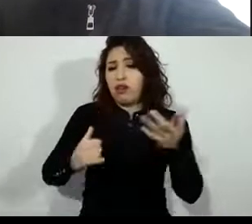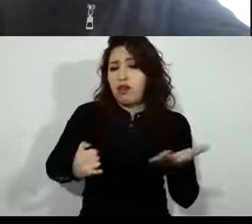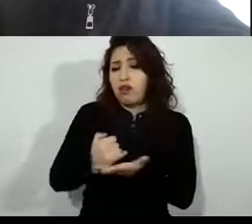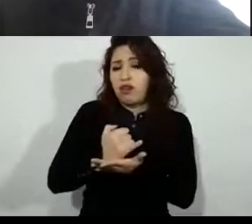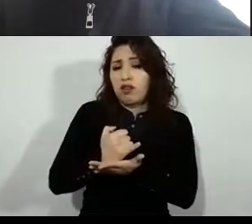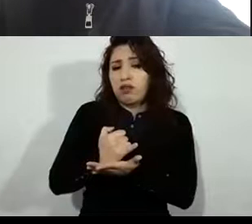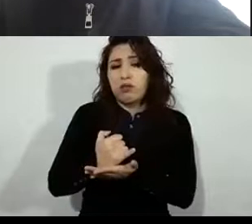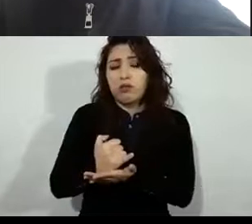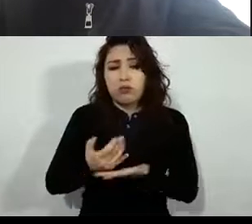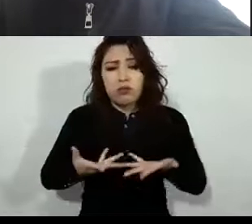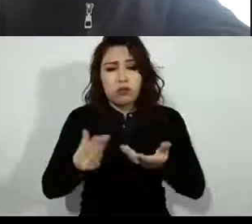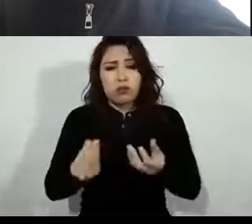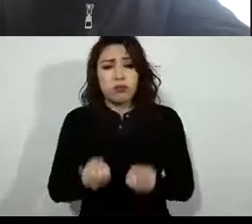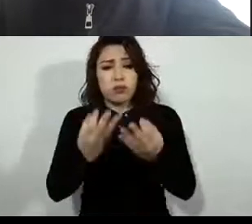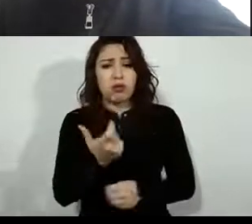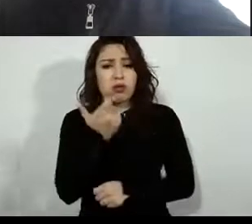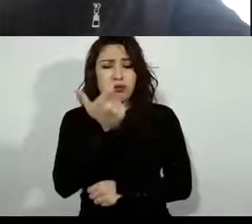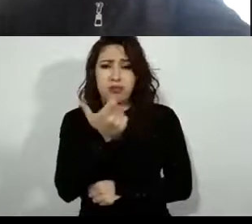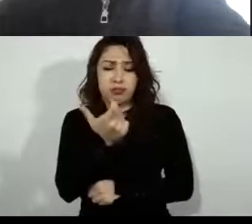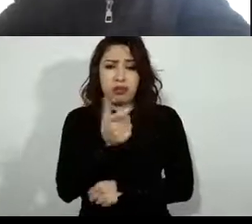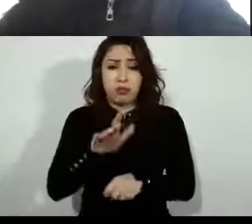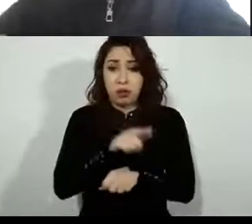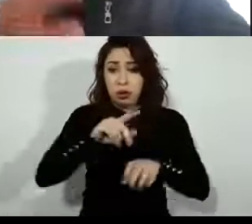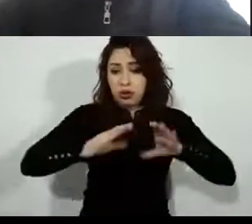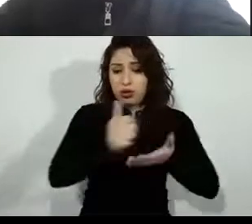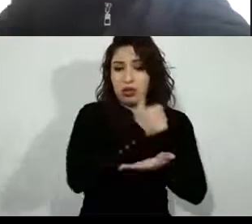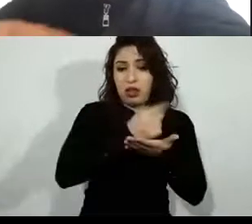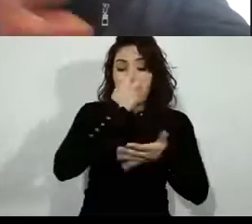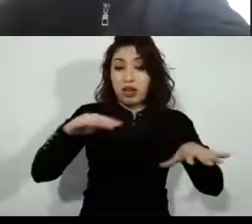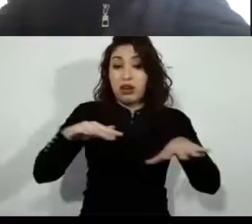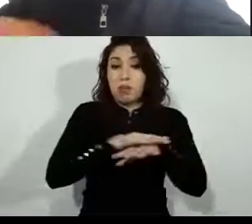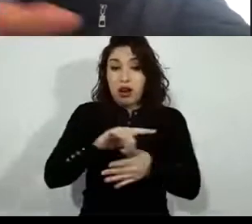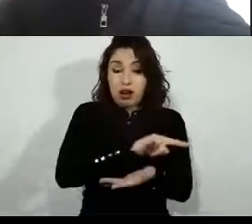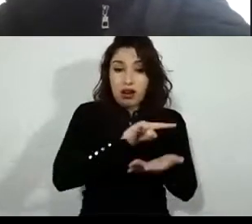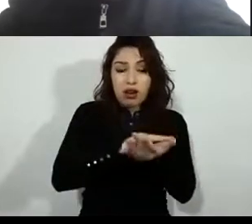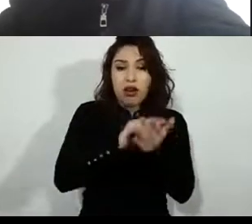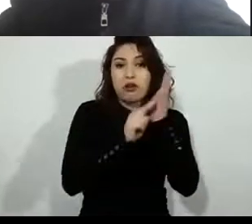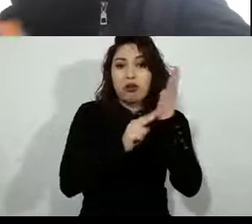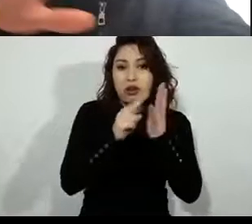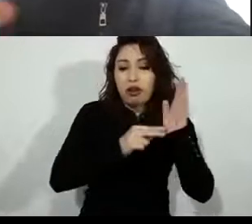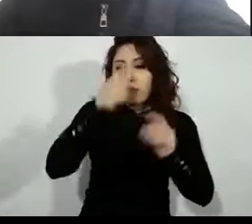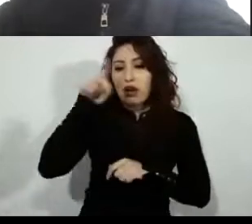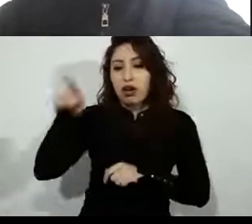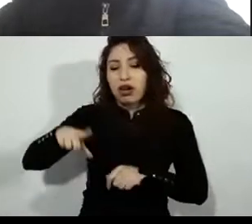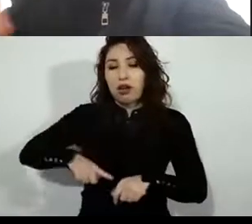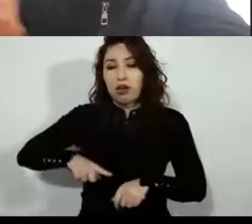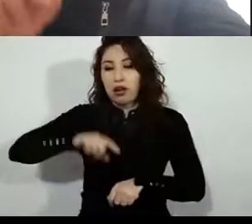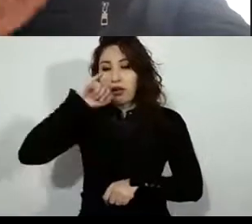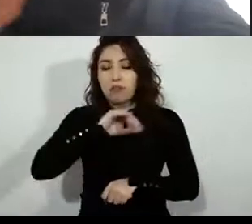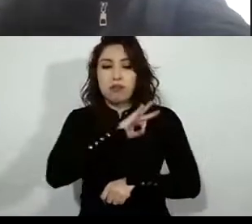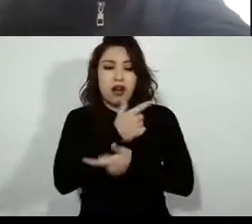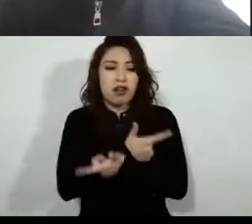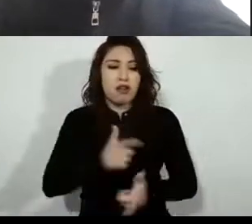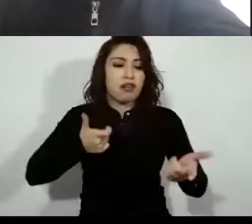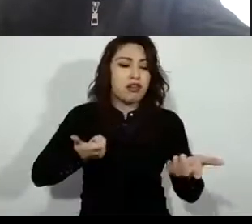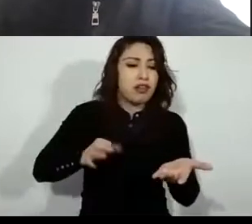gobierno para que con la justificación de la emergencia sanitaria muevan el presupuesto público. Entonces lo pueden hacer. Yo lo que le digo